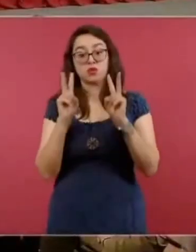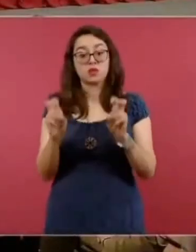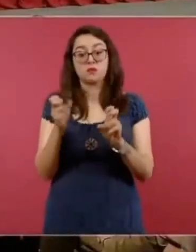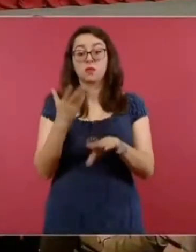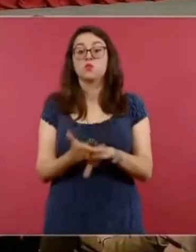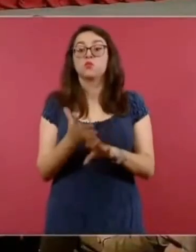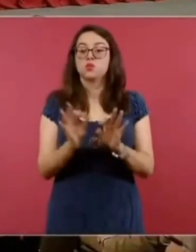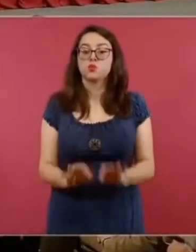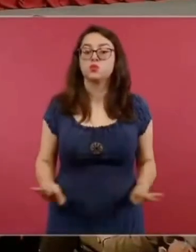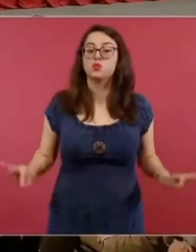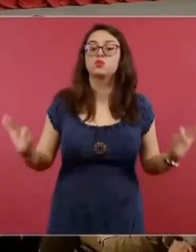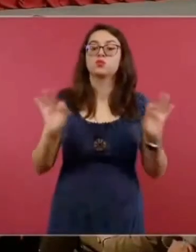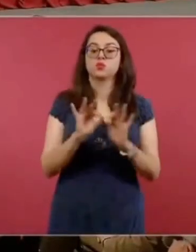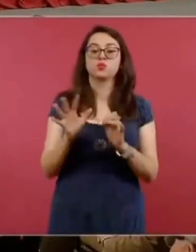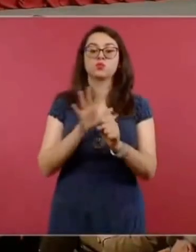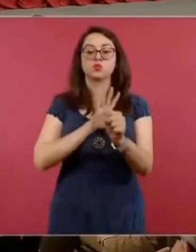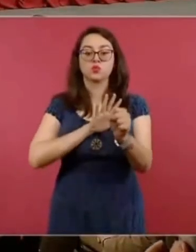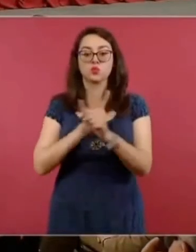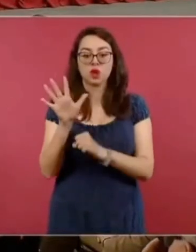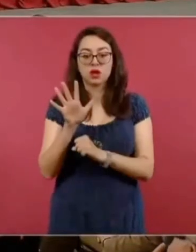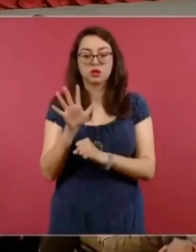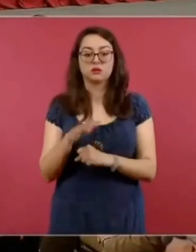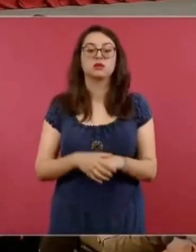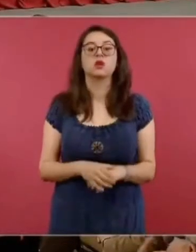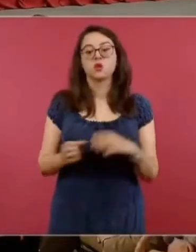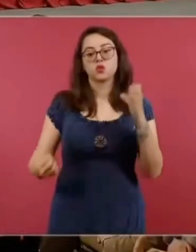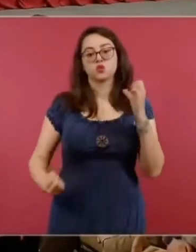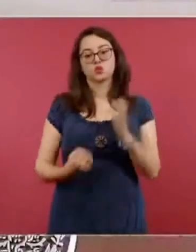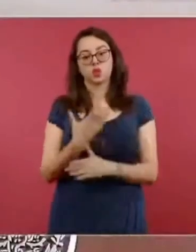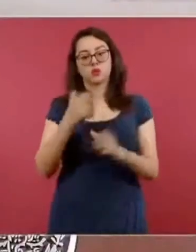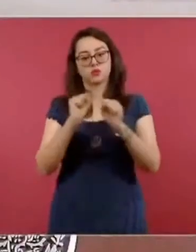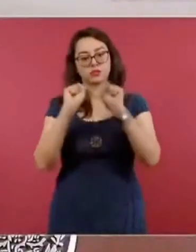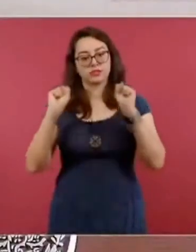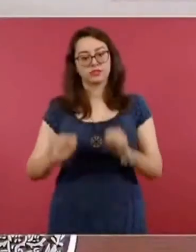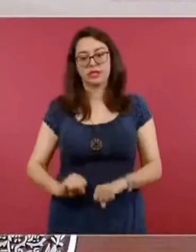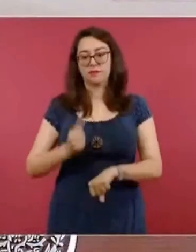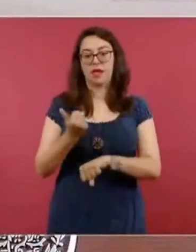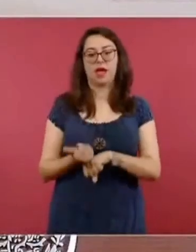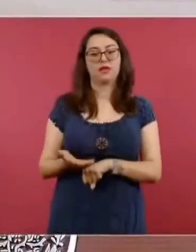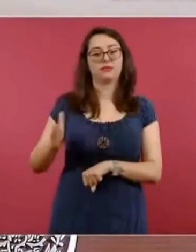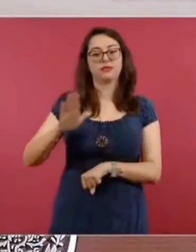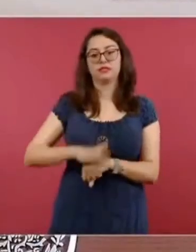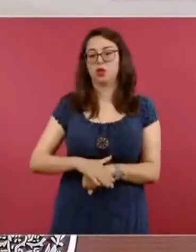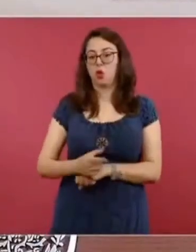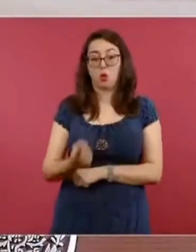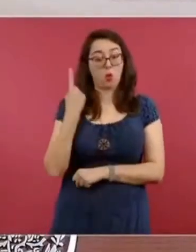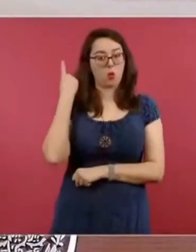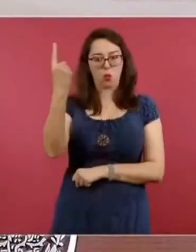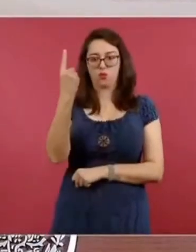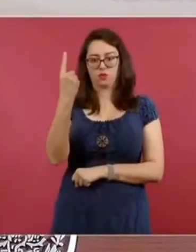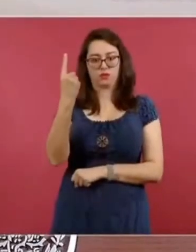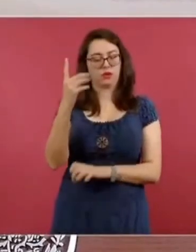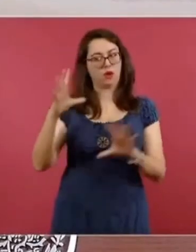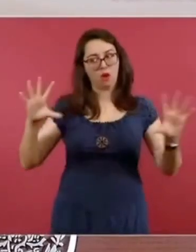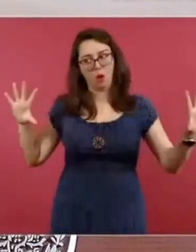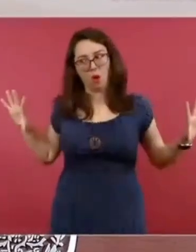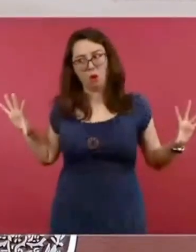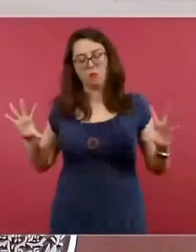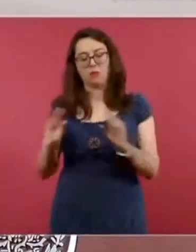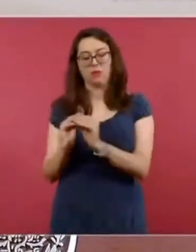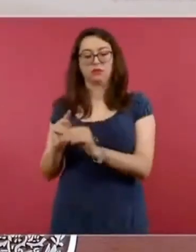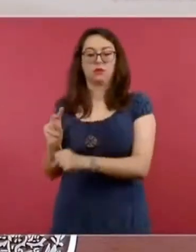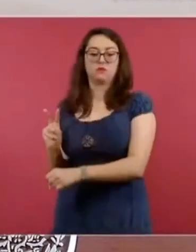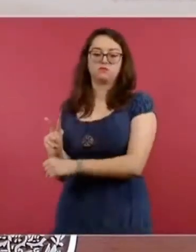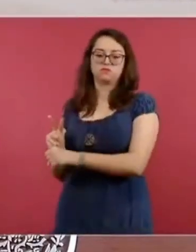Se está trabajando con un sistema único de administración de insumos médicos a través del sistema de abasto institucional